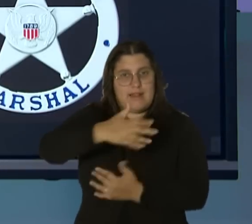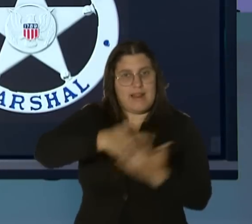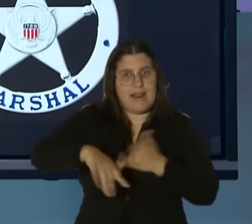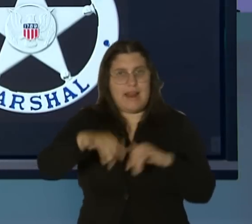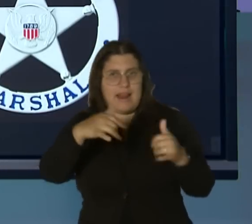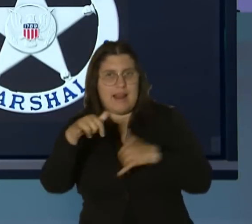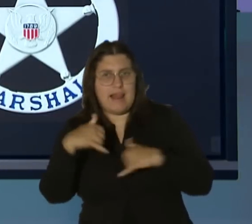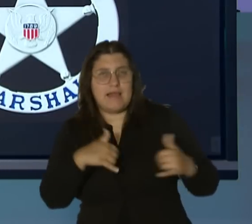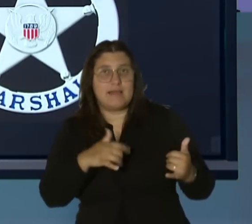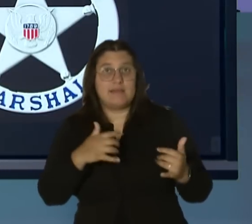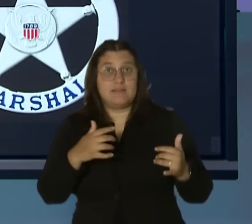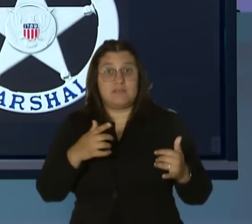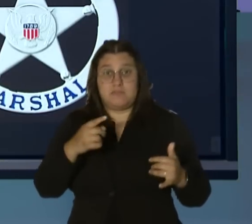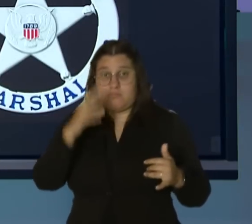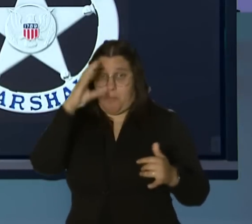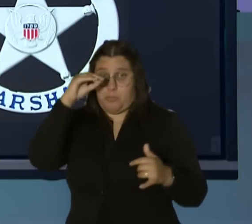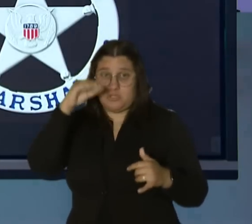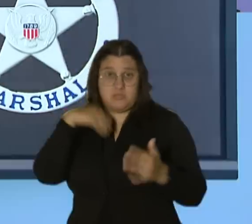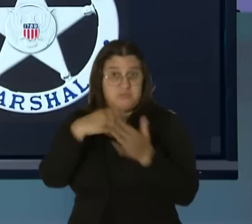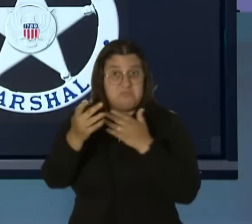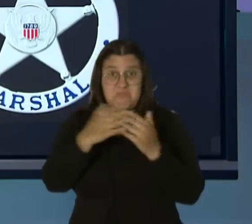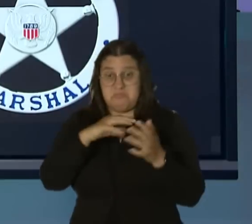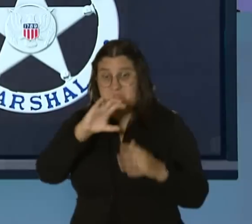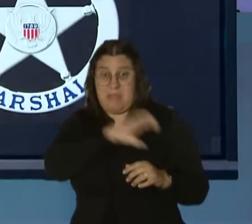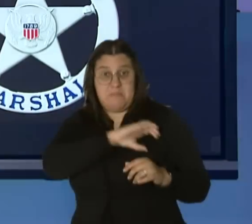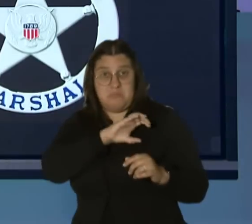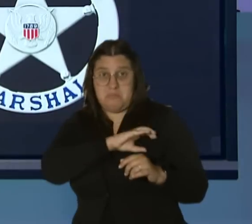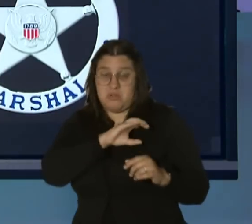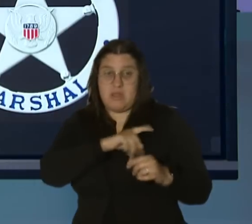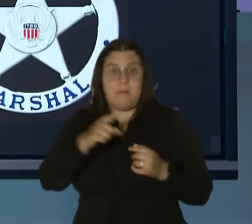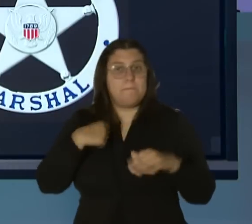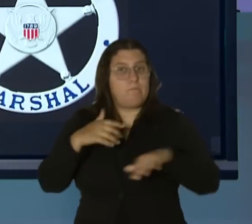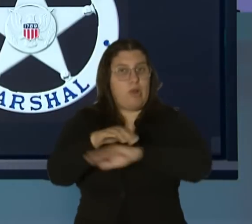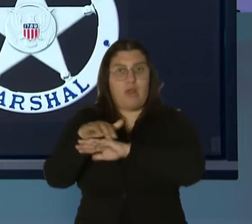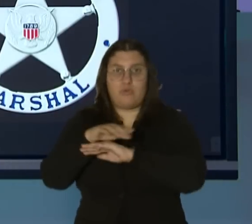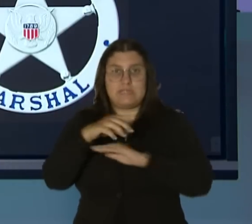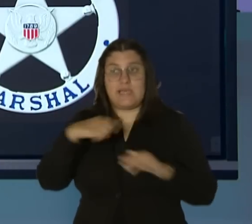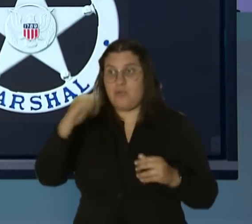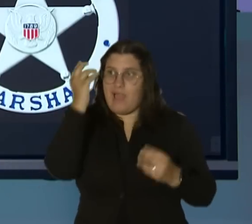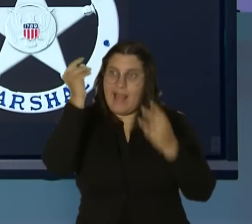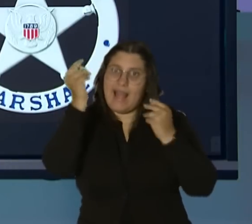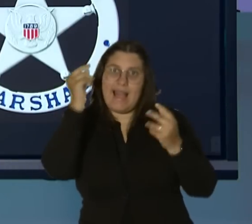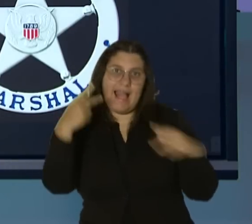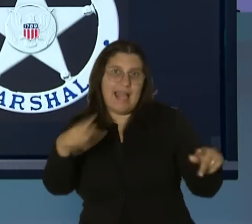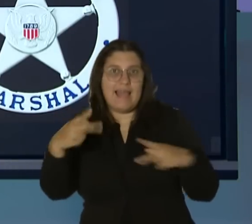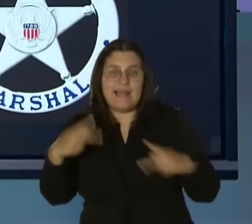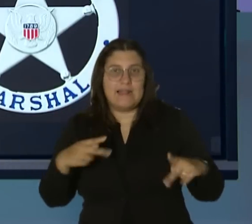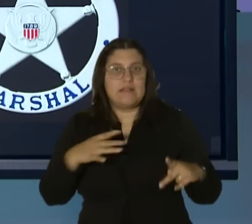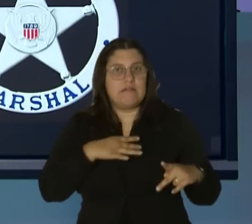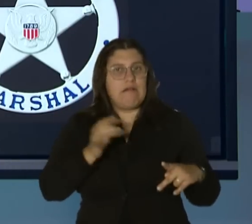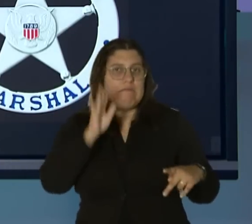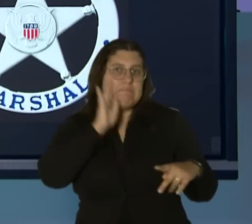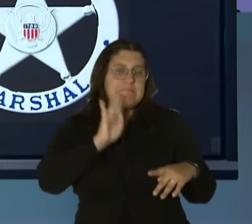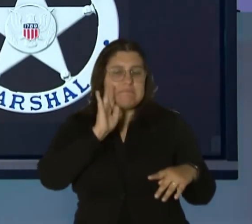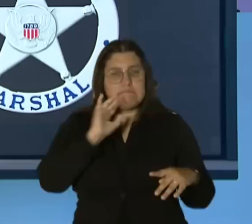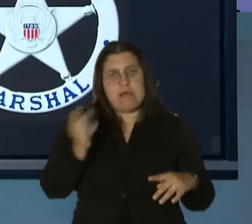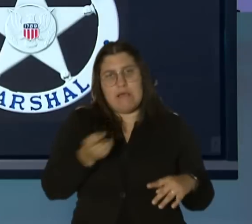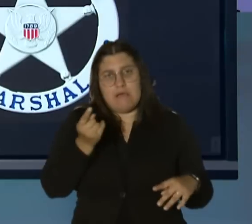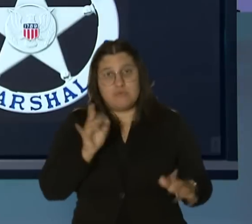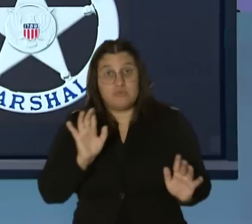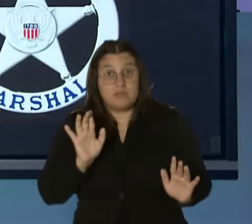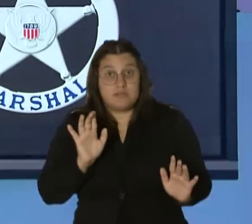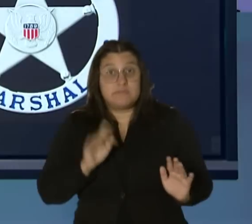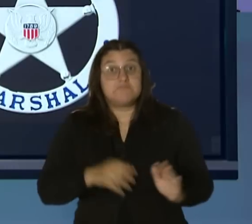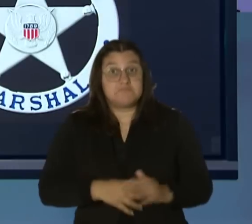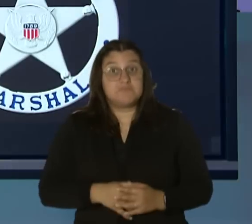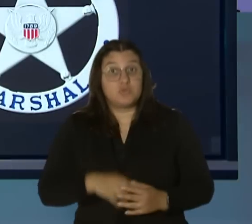Rico, porque estos muchachos, aunque están siendo buscados por las autoridades por la noche, son escurridizos y se esconden y se da su cervecita o algo en algún sitio.